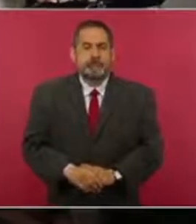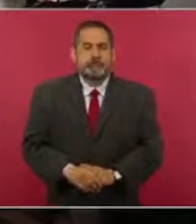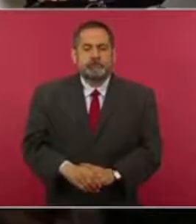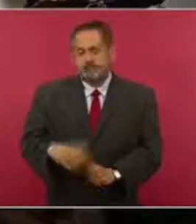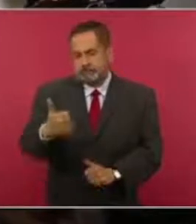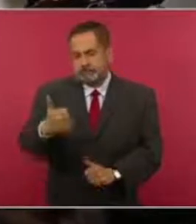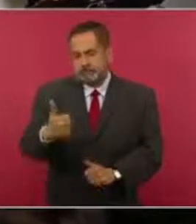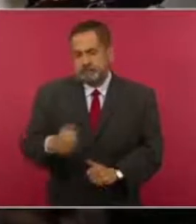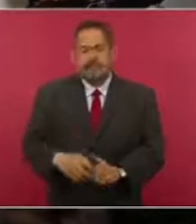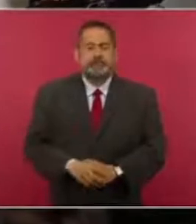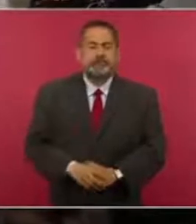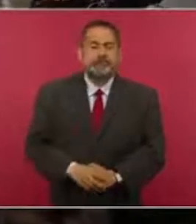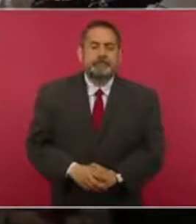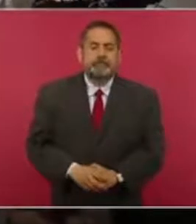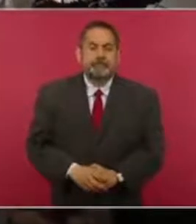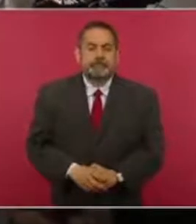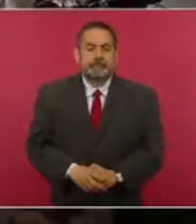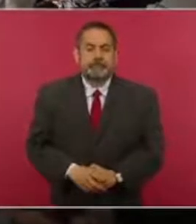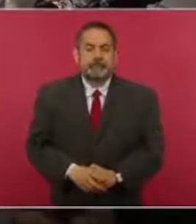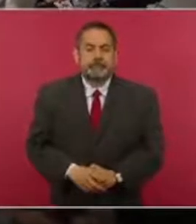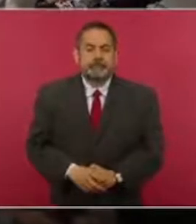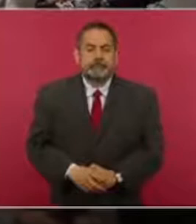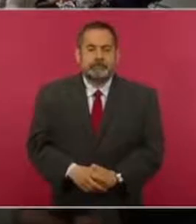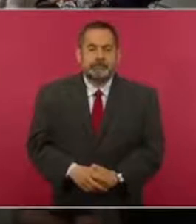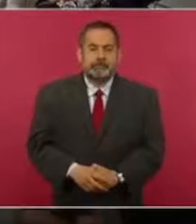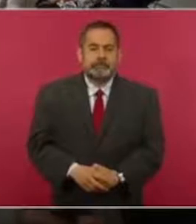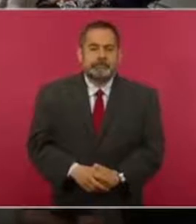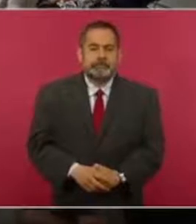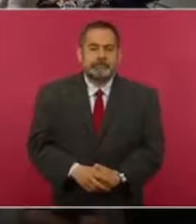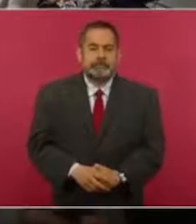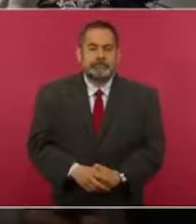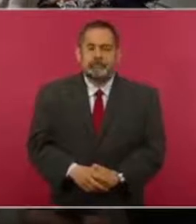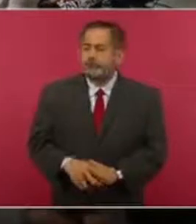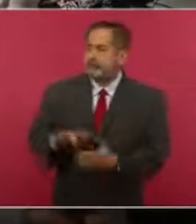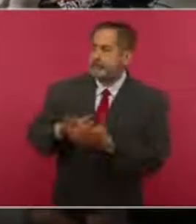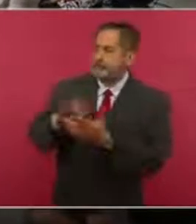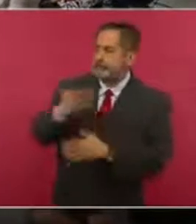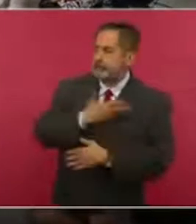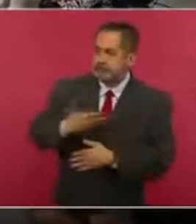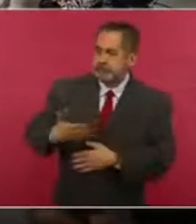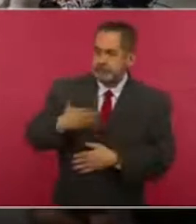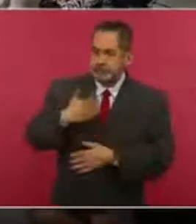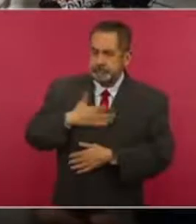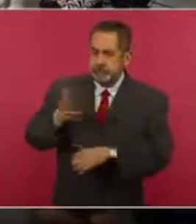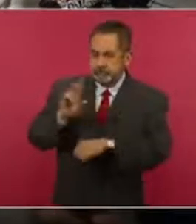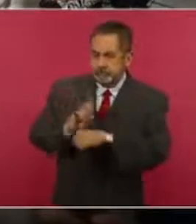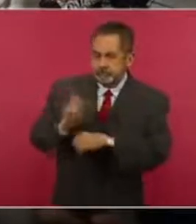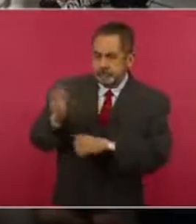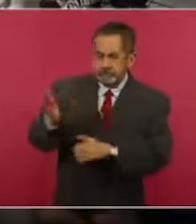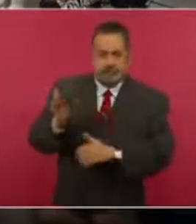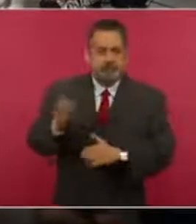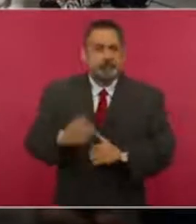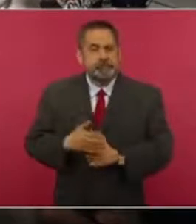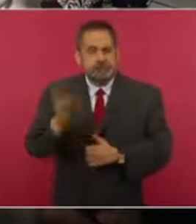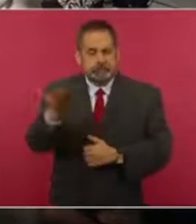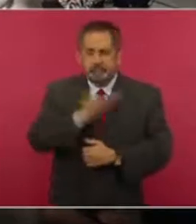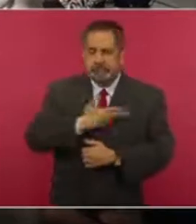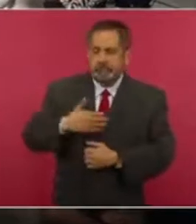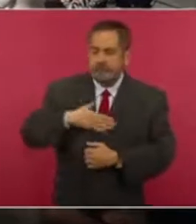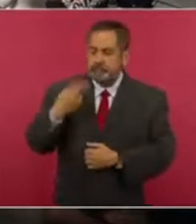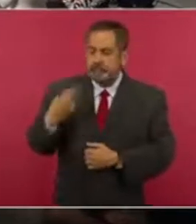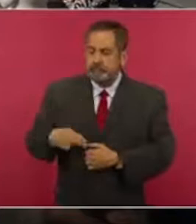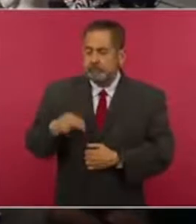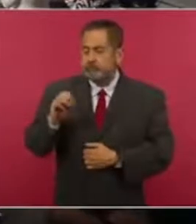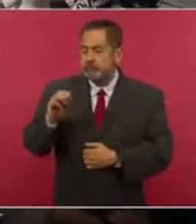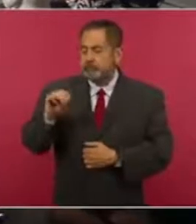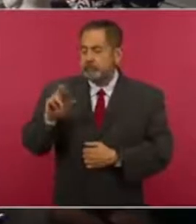seis. Muchas gracias, presidente. Muy buenos días. presidente. Julio Mar Gómez,